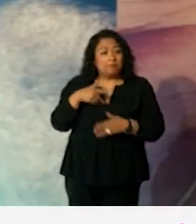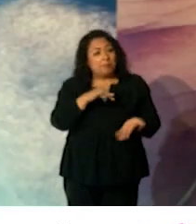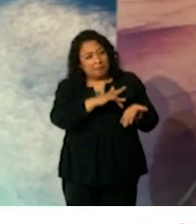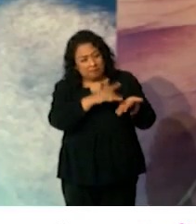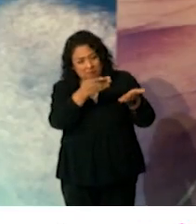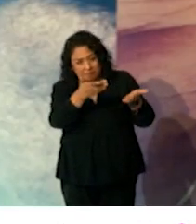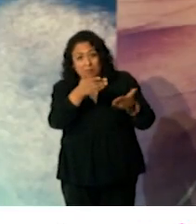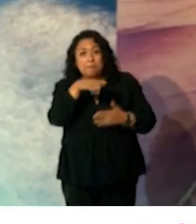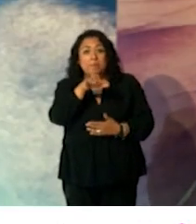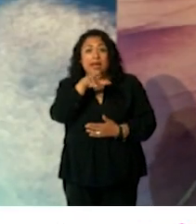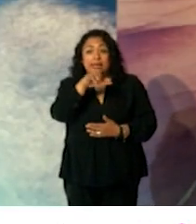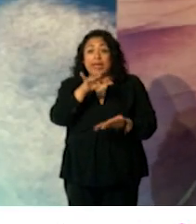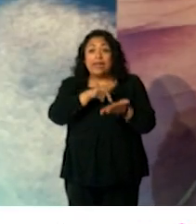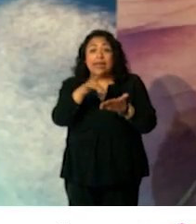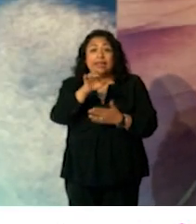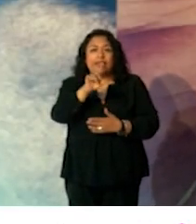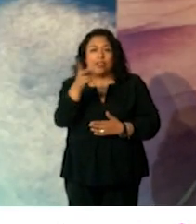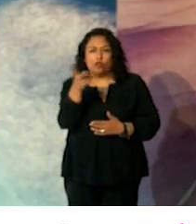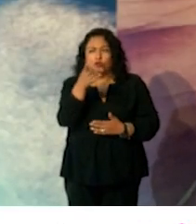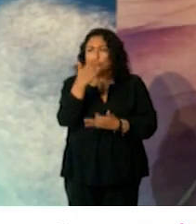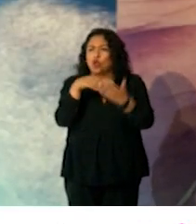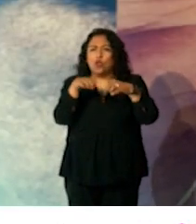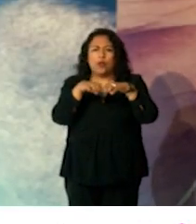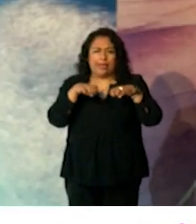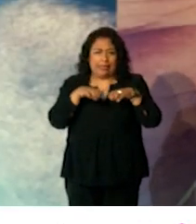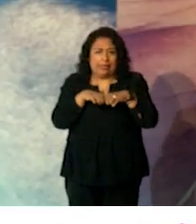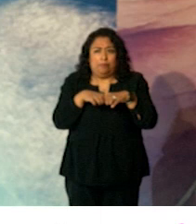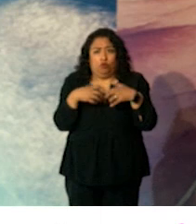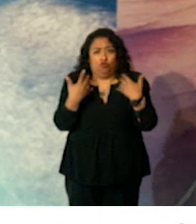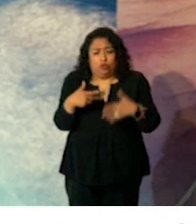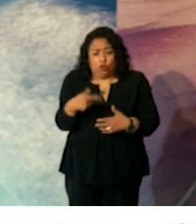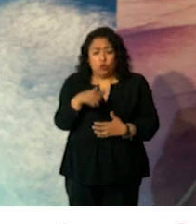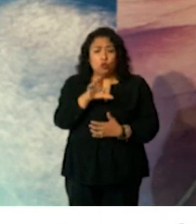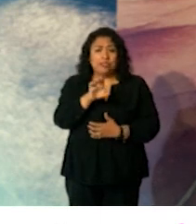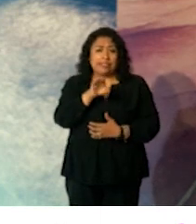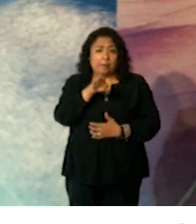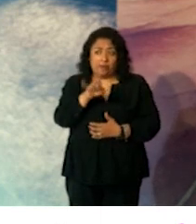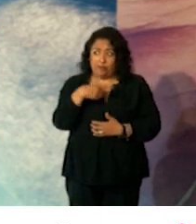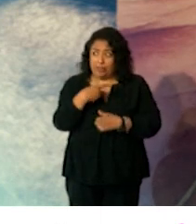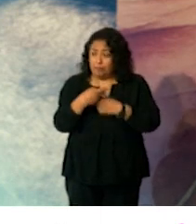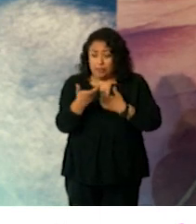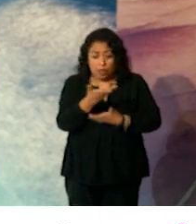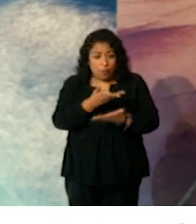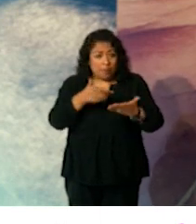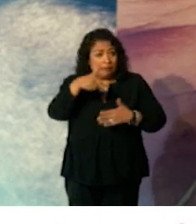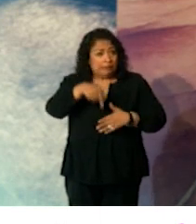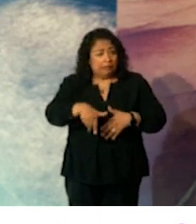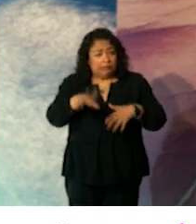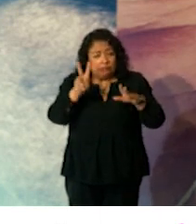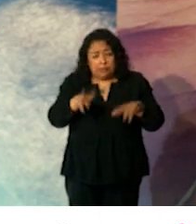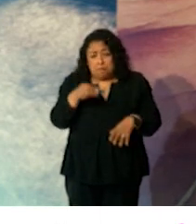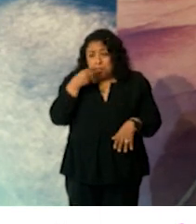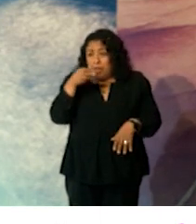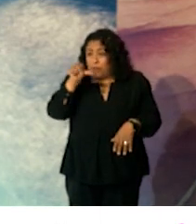Muchísimas gracias, Mariana, y gracias, Edgar, y a todo el equipo, el gran equipo de CEMEFI que nos invitó a compartir este espacio tan rico el